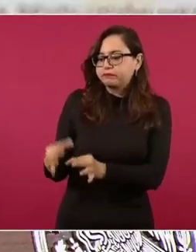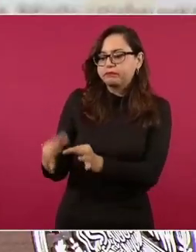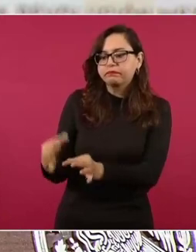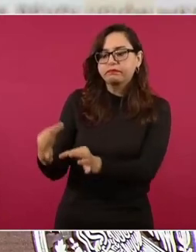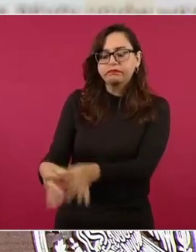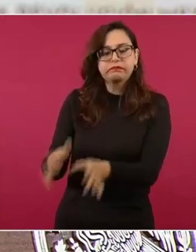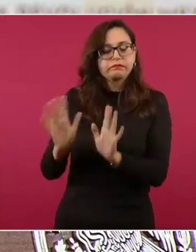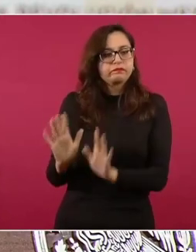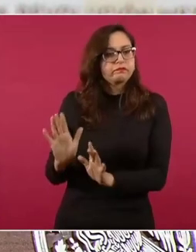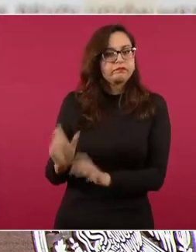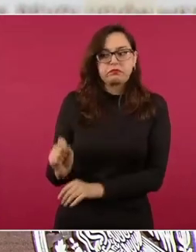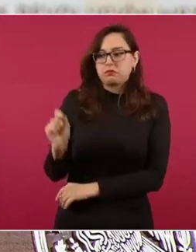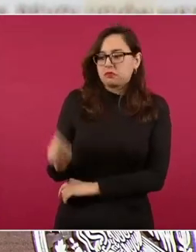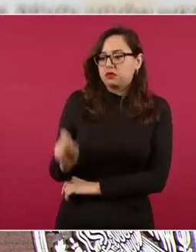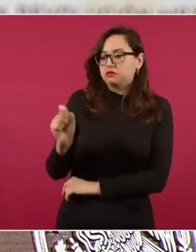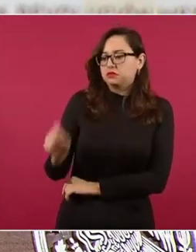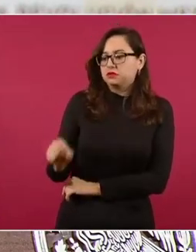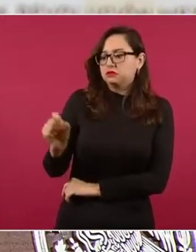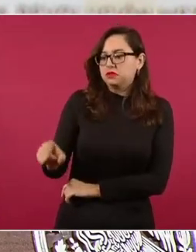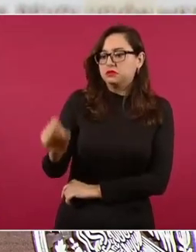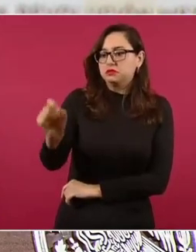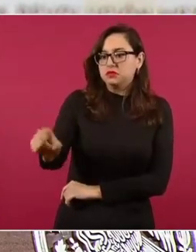Pues solo que el proyecto sea